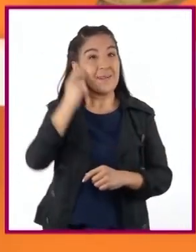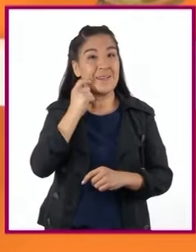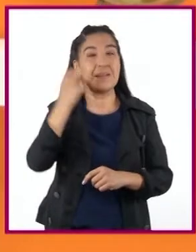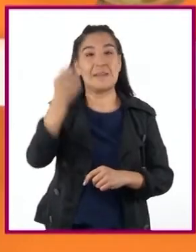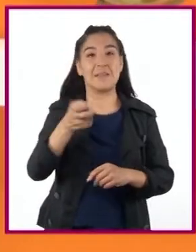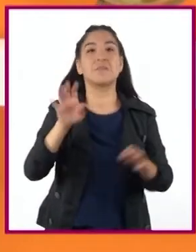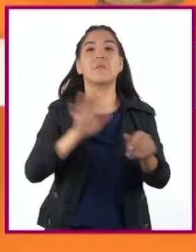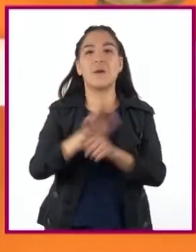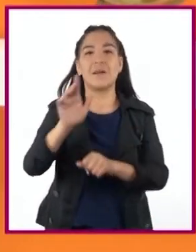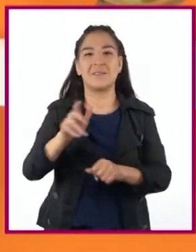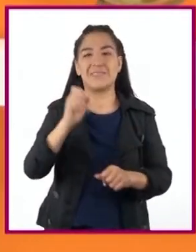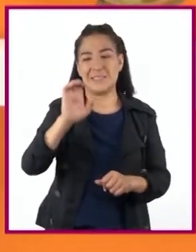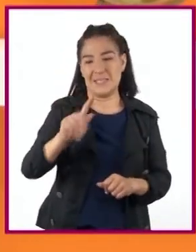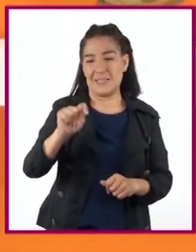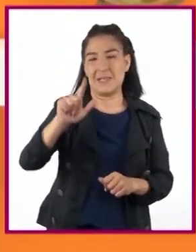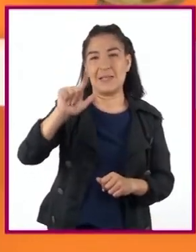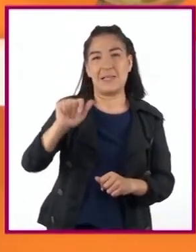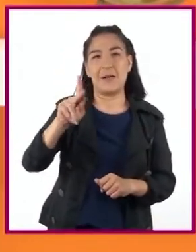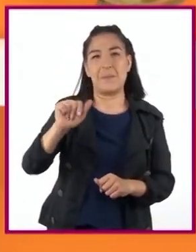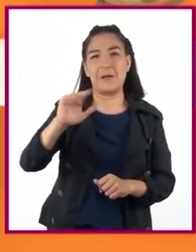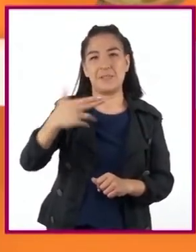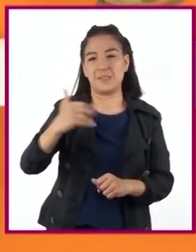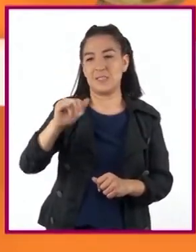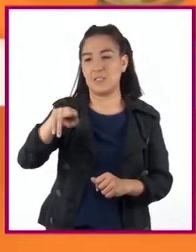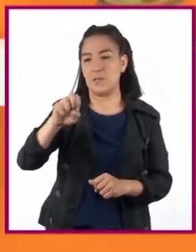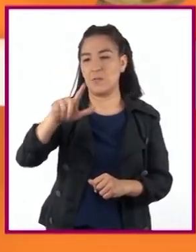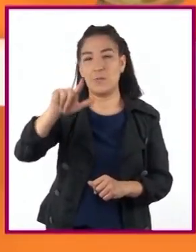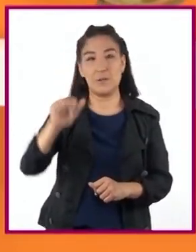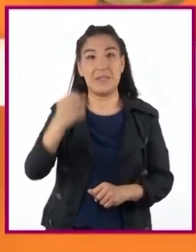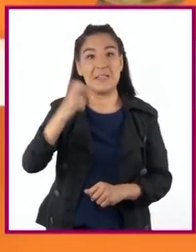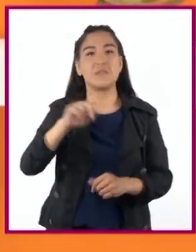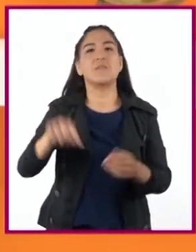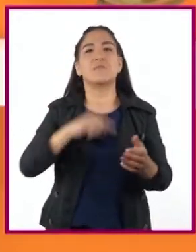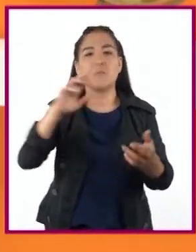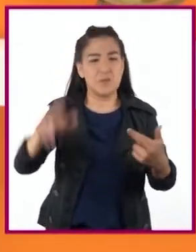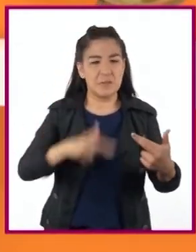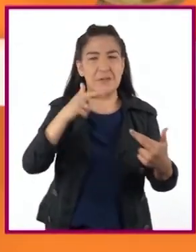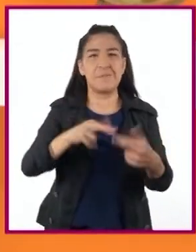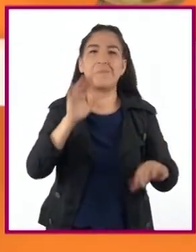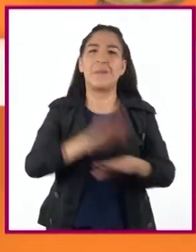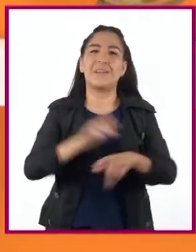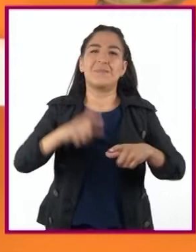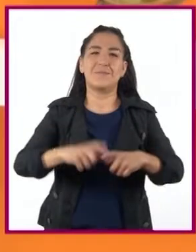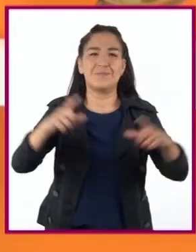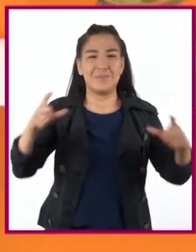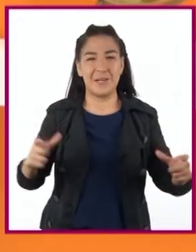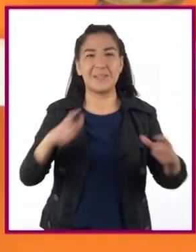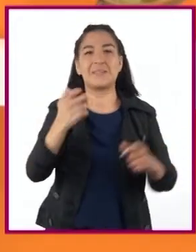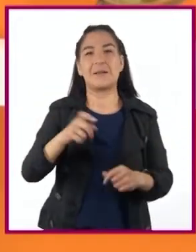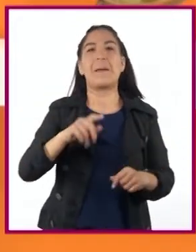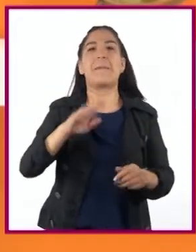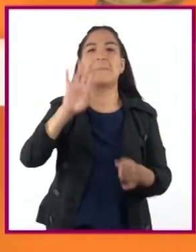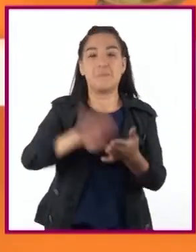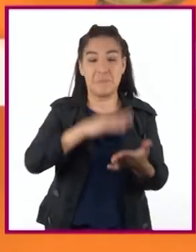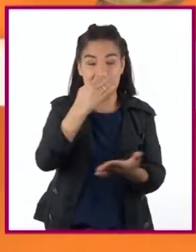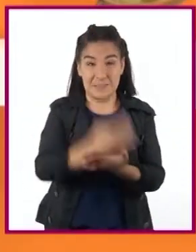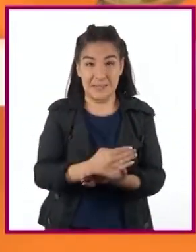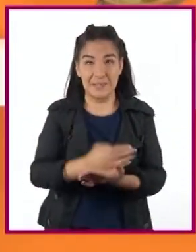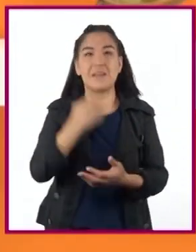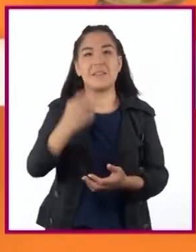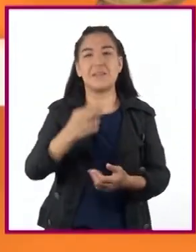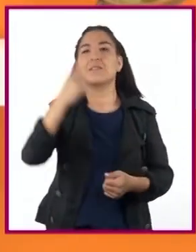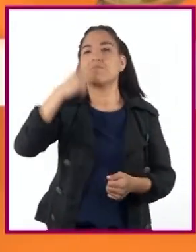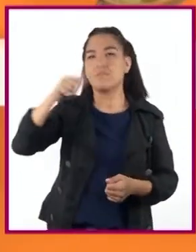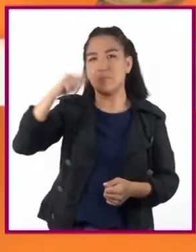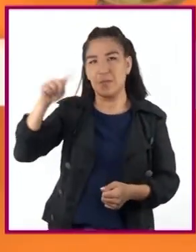de Tlapatachinolan regía políticamente una amplia región con población tlapaneca, mixteca y náhuatl,